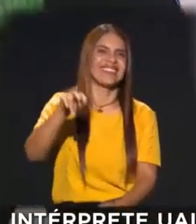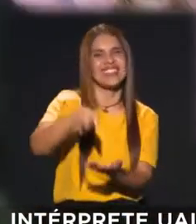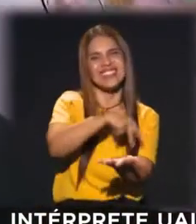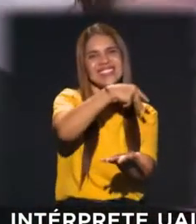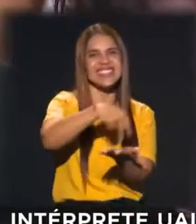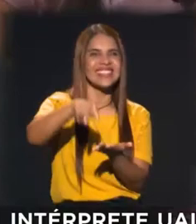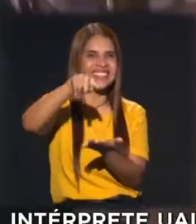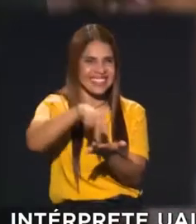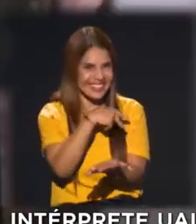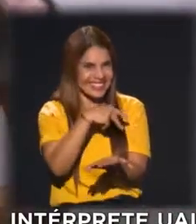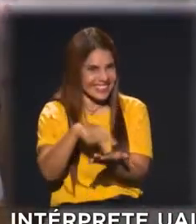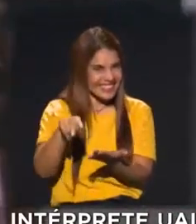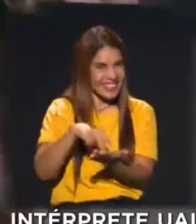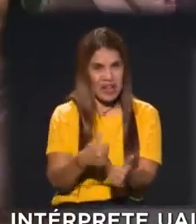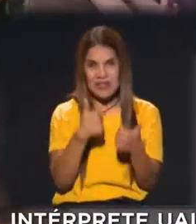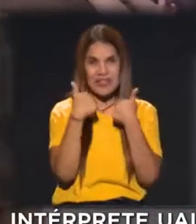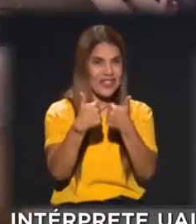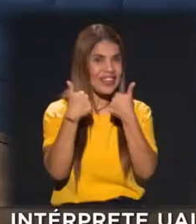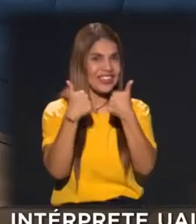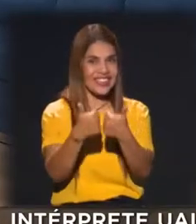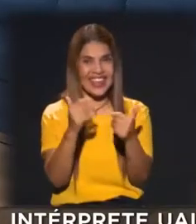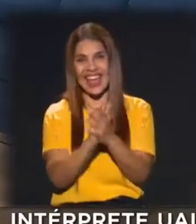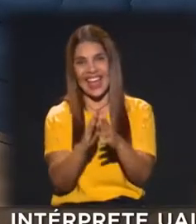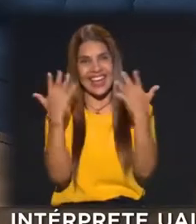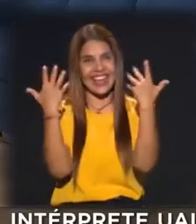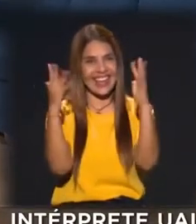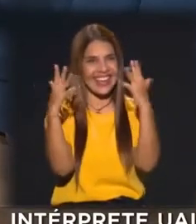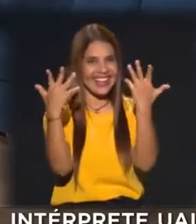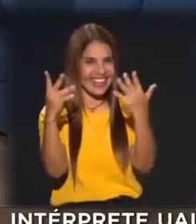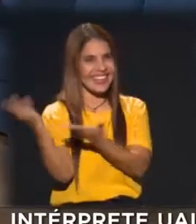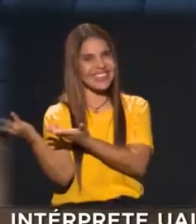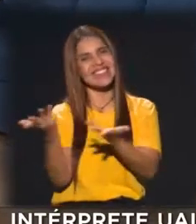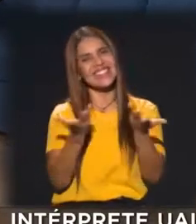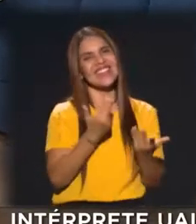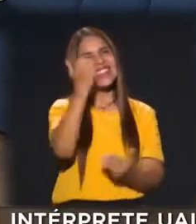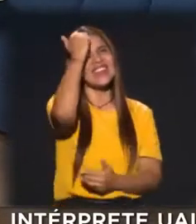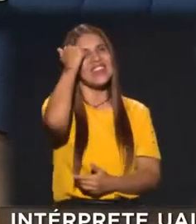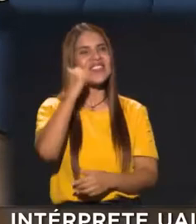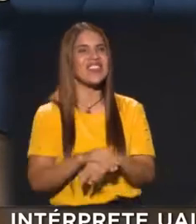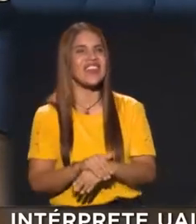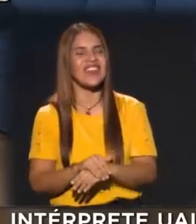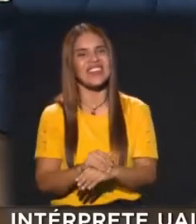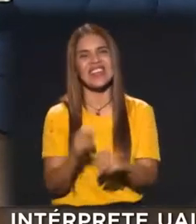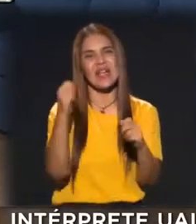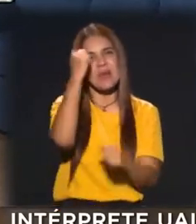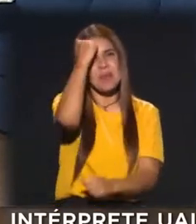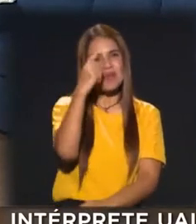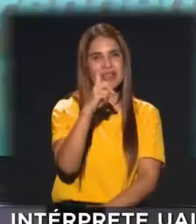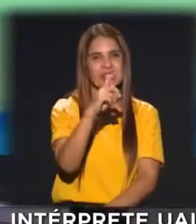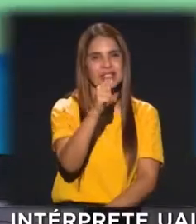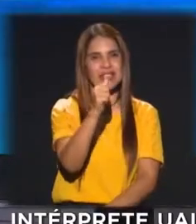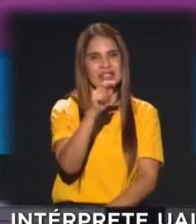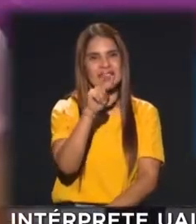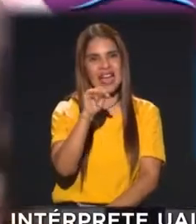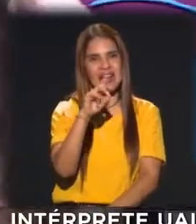¡Hey! ¡Muy bien! ¡Profe, bienvenido, bienvenido! Estamos con el profesor